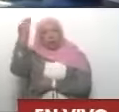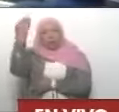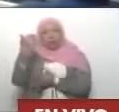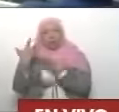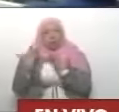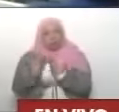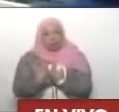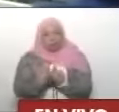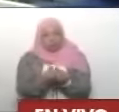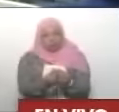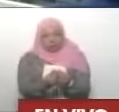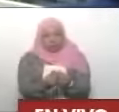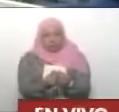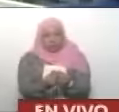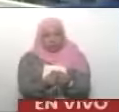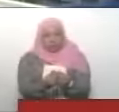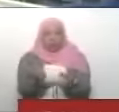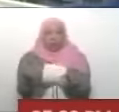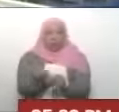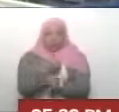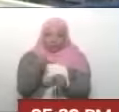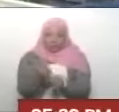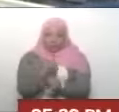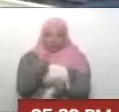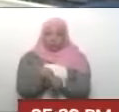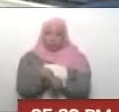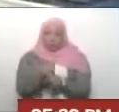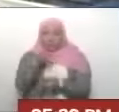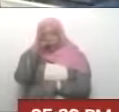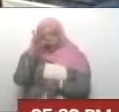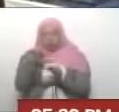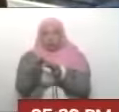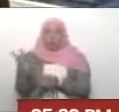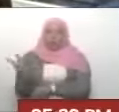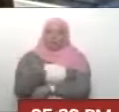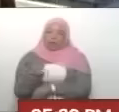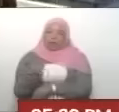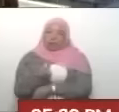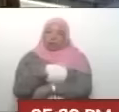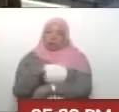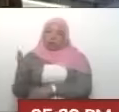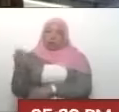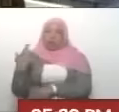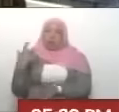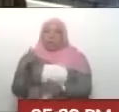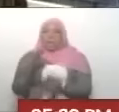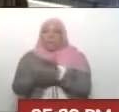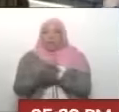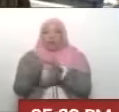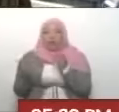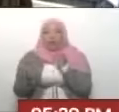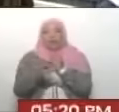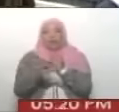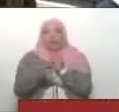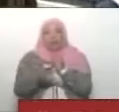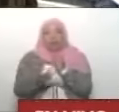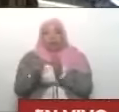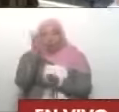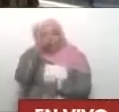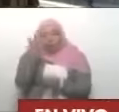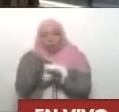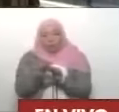acompaña. Y vamos trabajando con la fe puesta en Venezuela. Mano tengo fe, dicen.